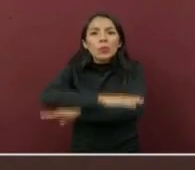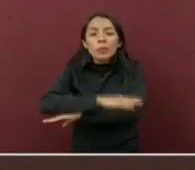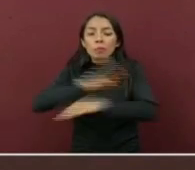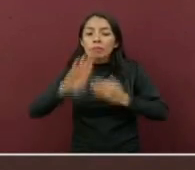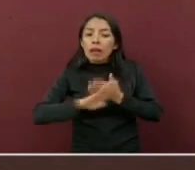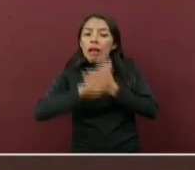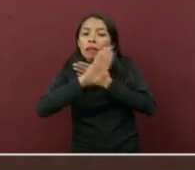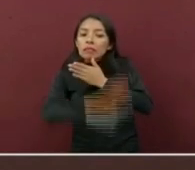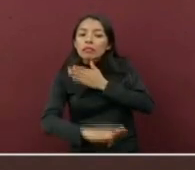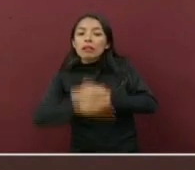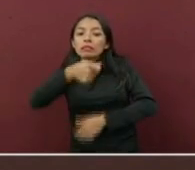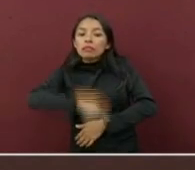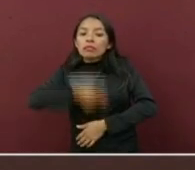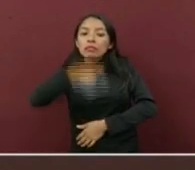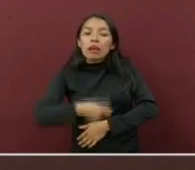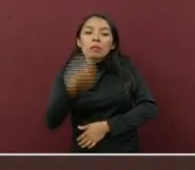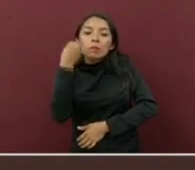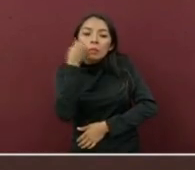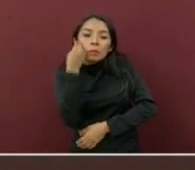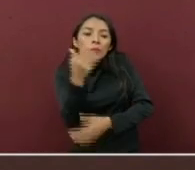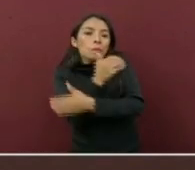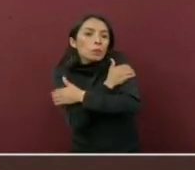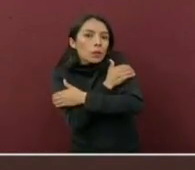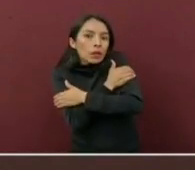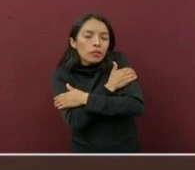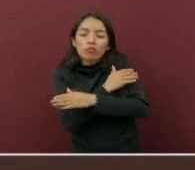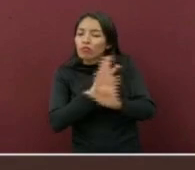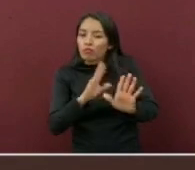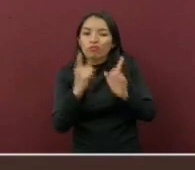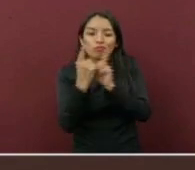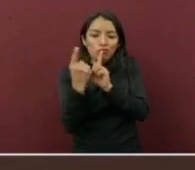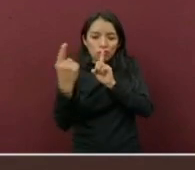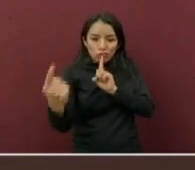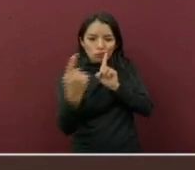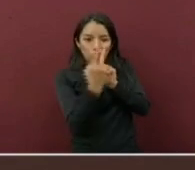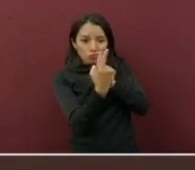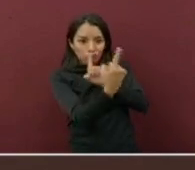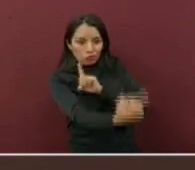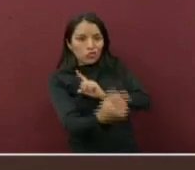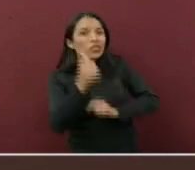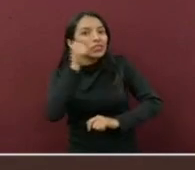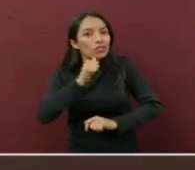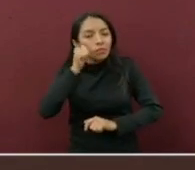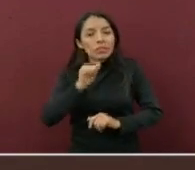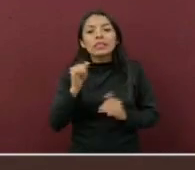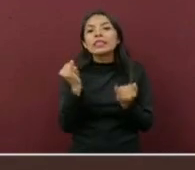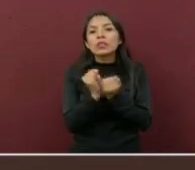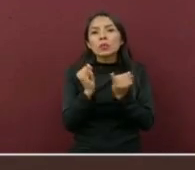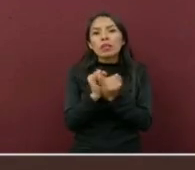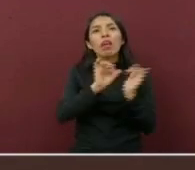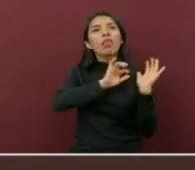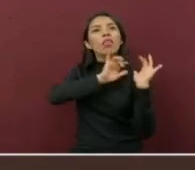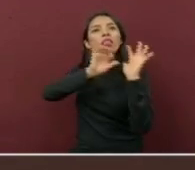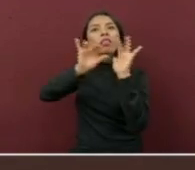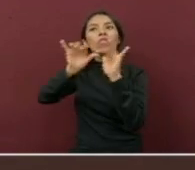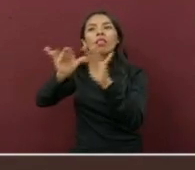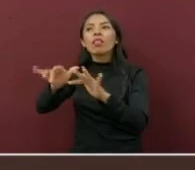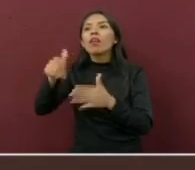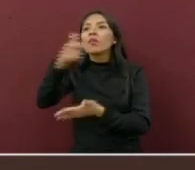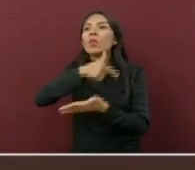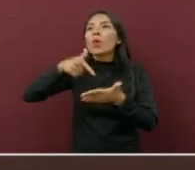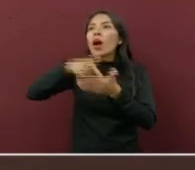de beso y abrazo mantener la sana distancia y evitar asistir a lugares públicos